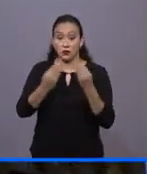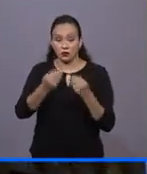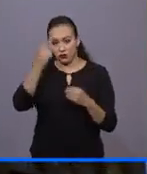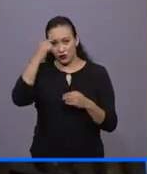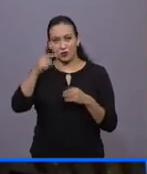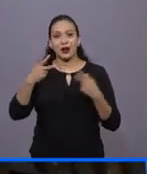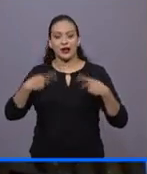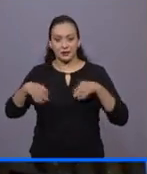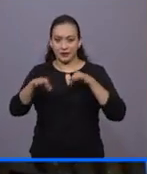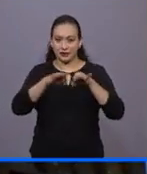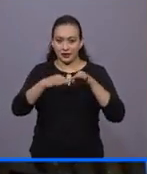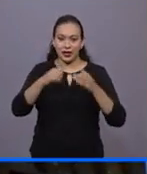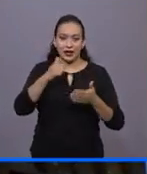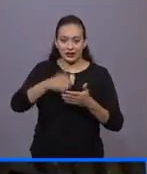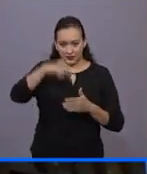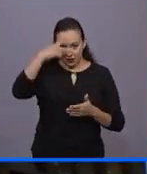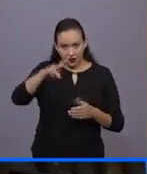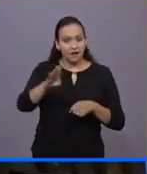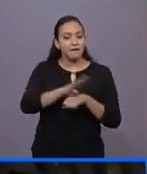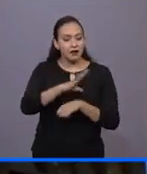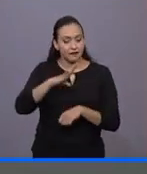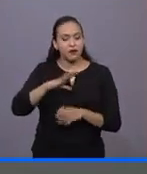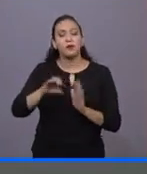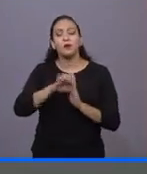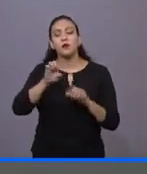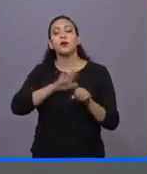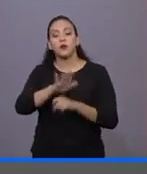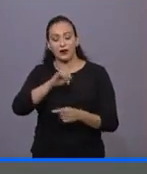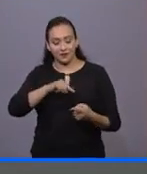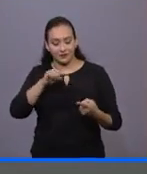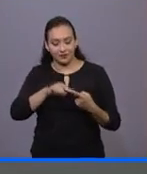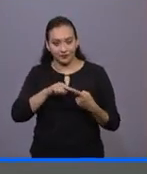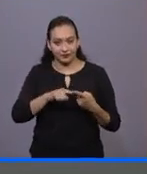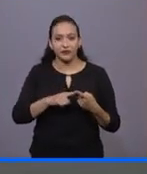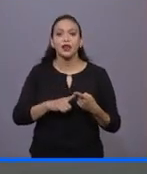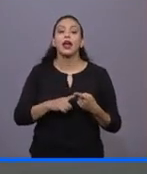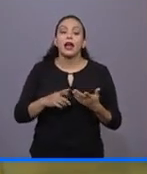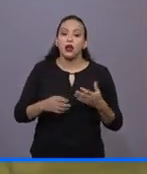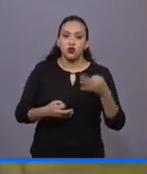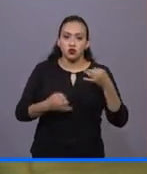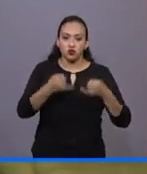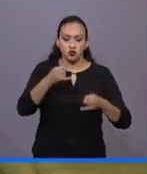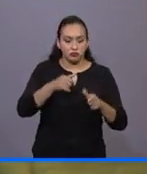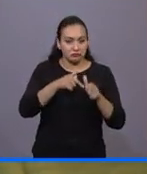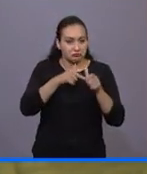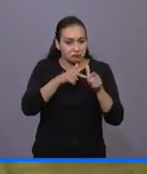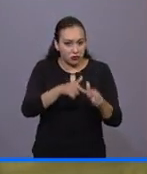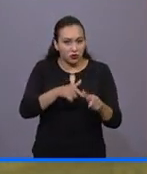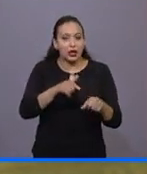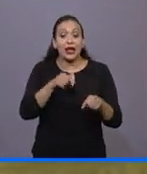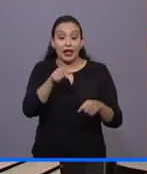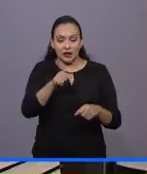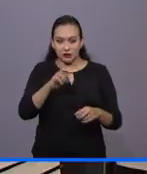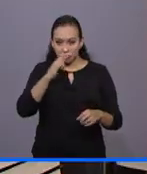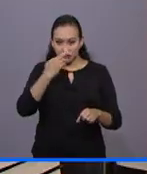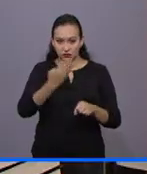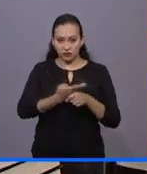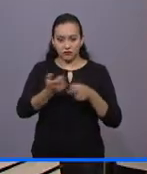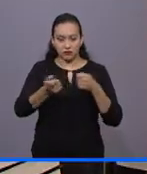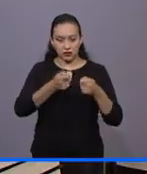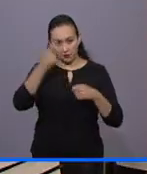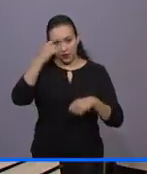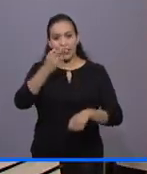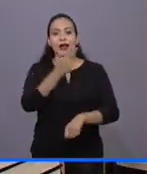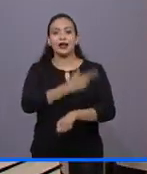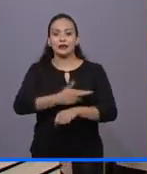a los trabajadores en la capital del país, entre ellos la presencia permanente de los juzgadores, ya que son los rectores del procedimiento dado